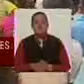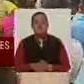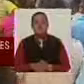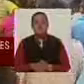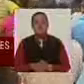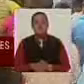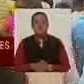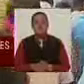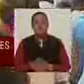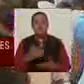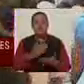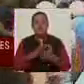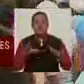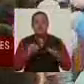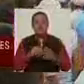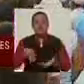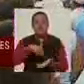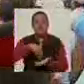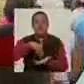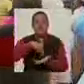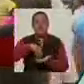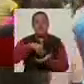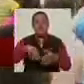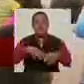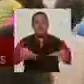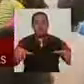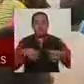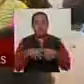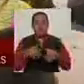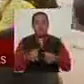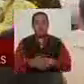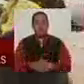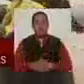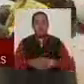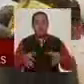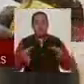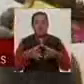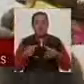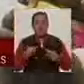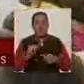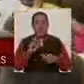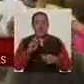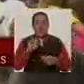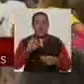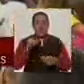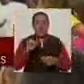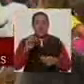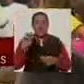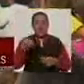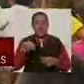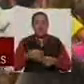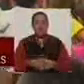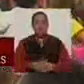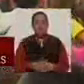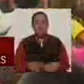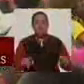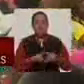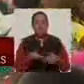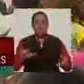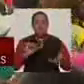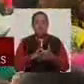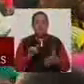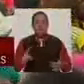Parte del folclore de esta zona del país, de la etnia Awajún, mediante el cual